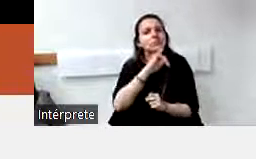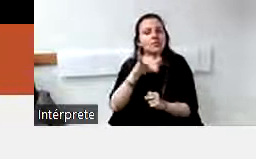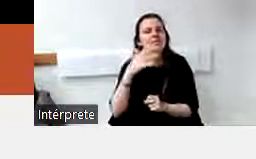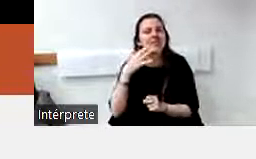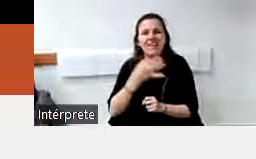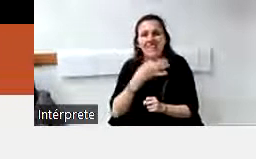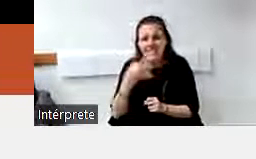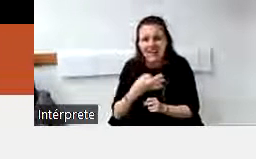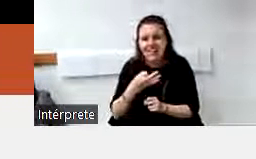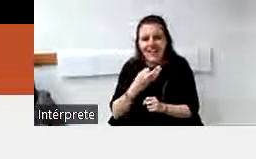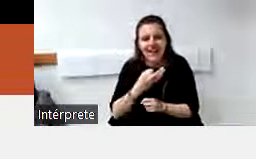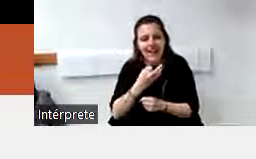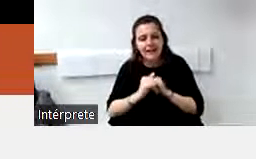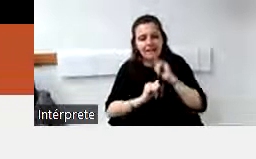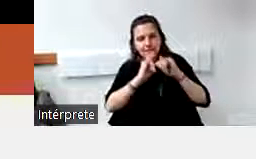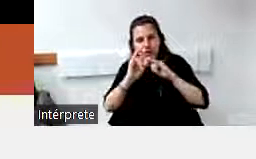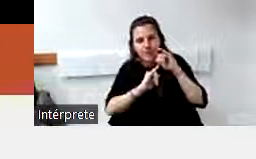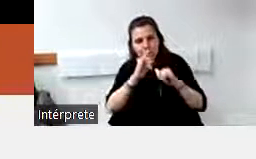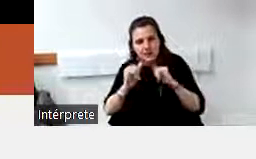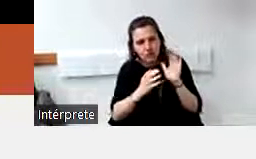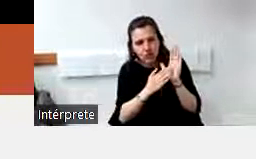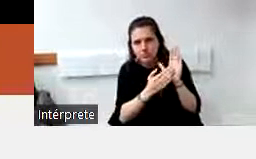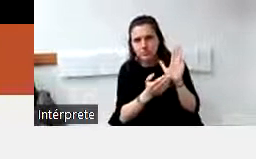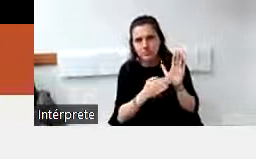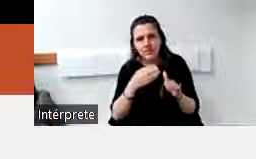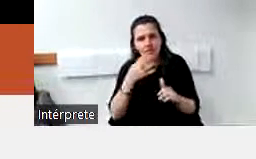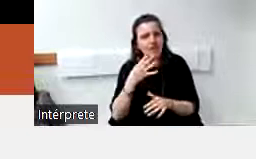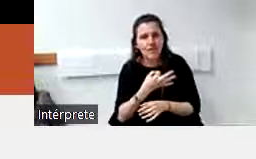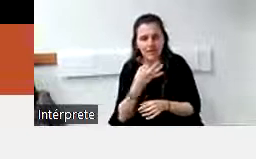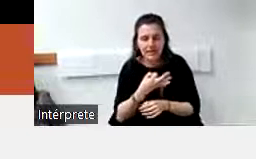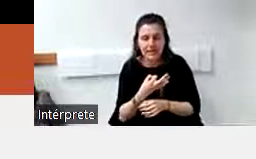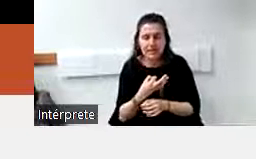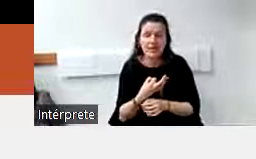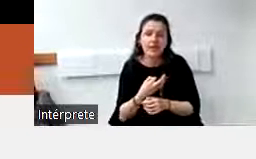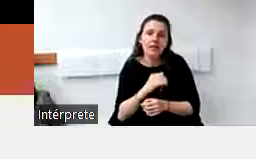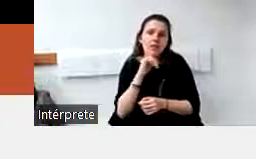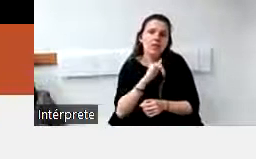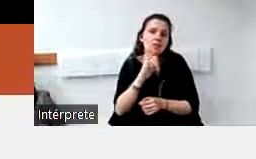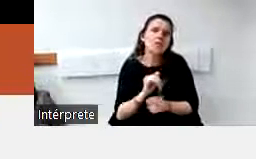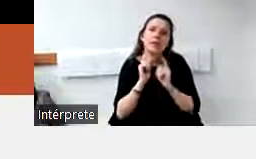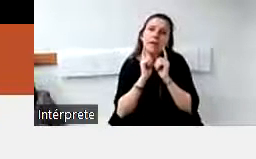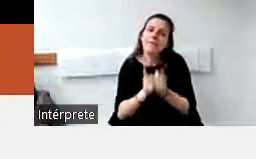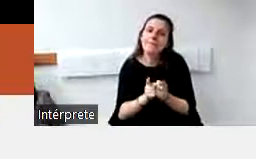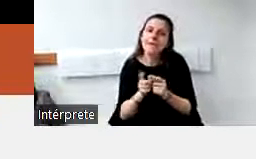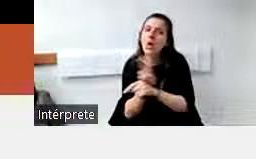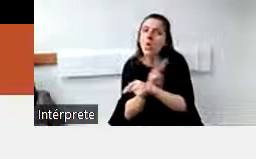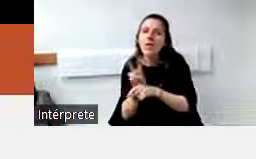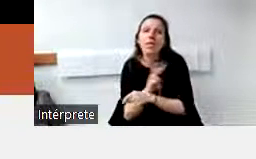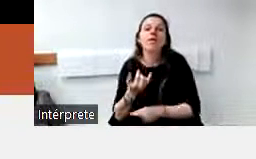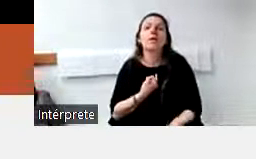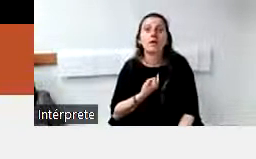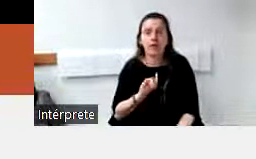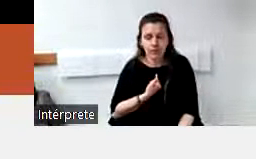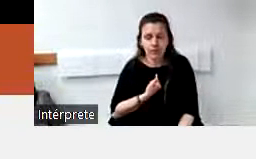y hablar también del cuidado de las relaciones, en las relaciones sexuales. Ustedes, como